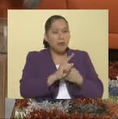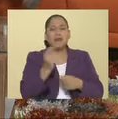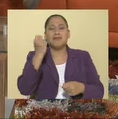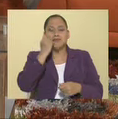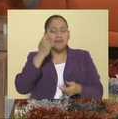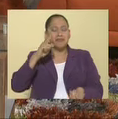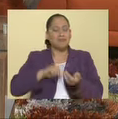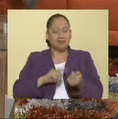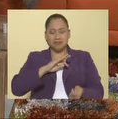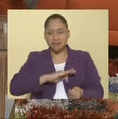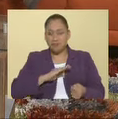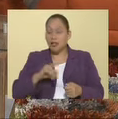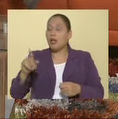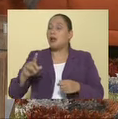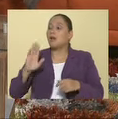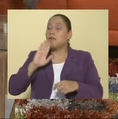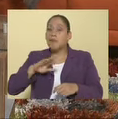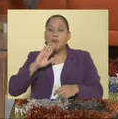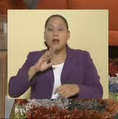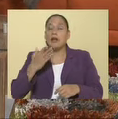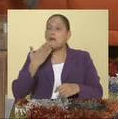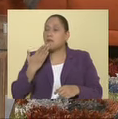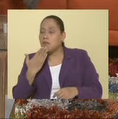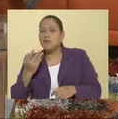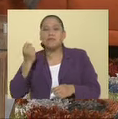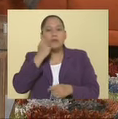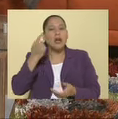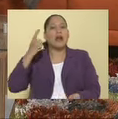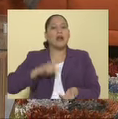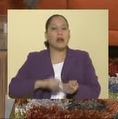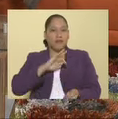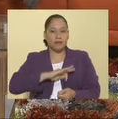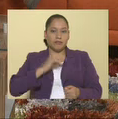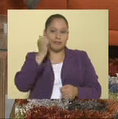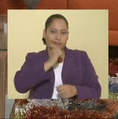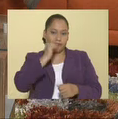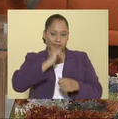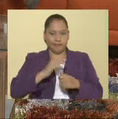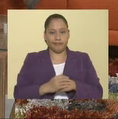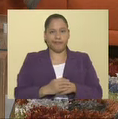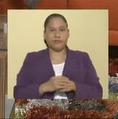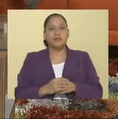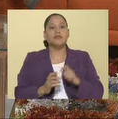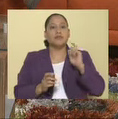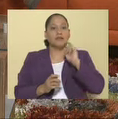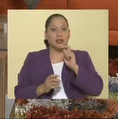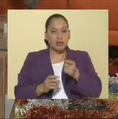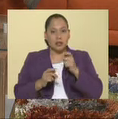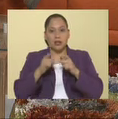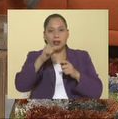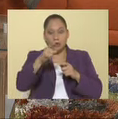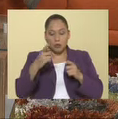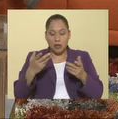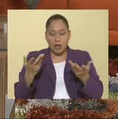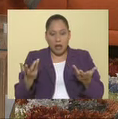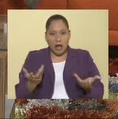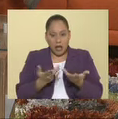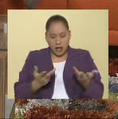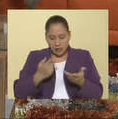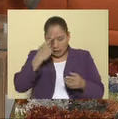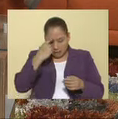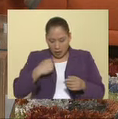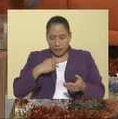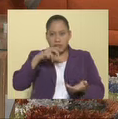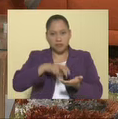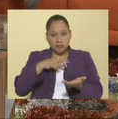podemos definir como el estado emocional que se produce tras realizar un acto para sí.